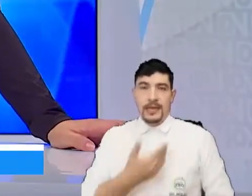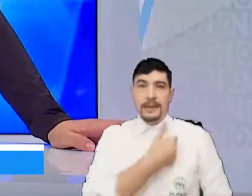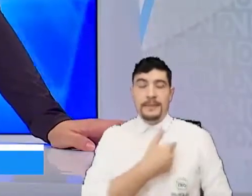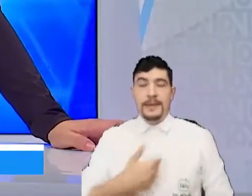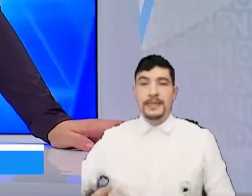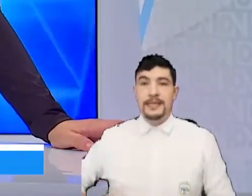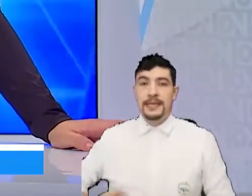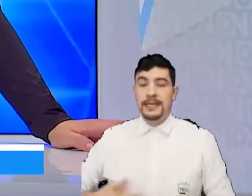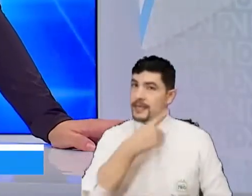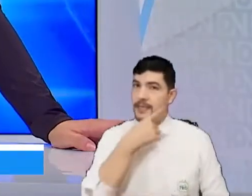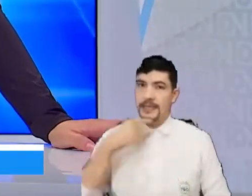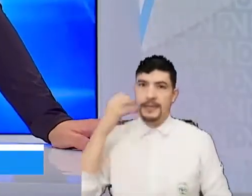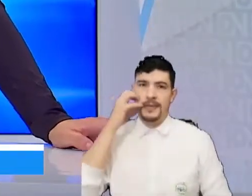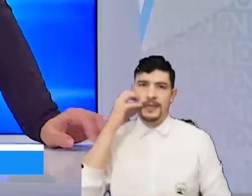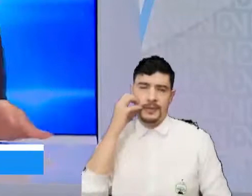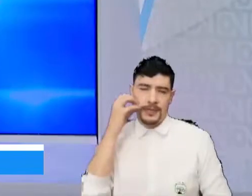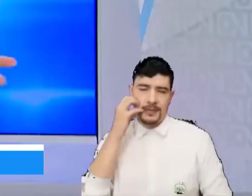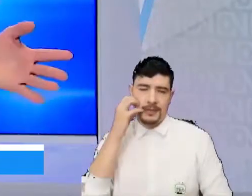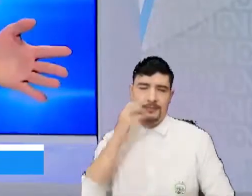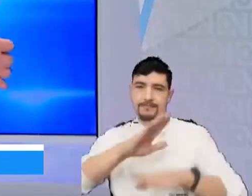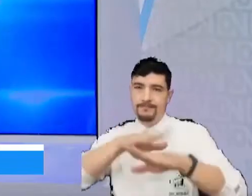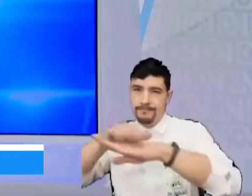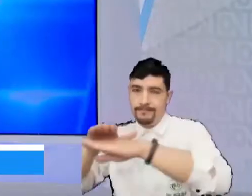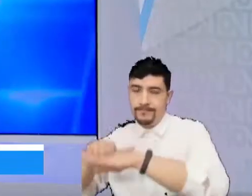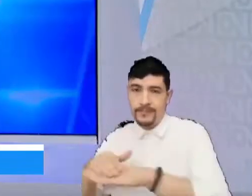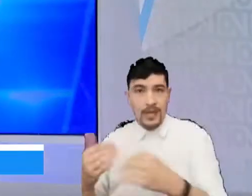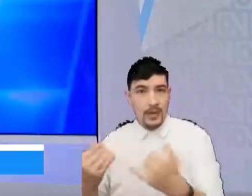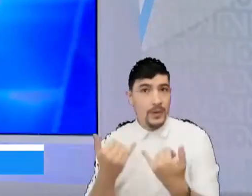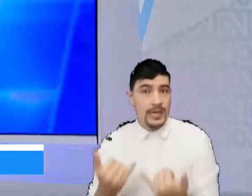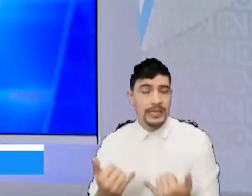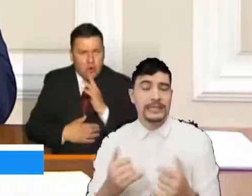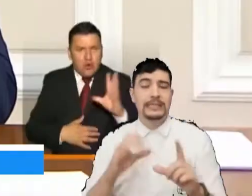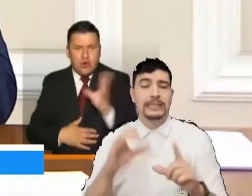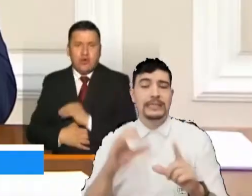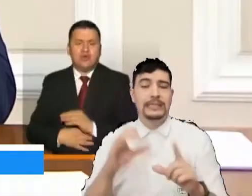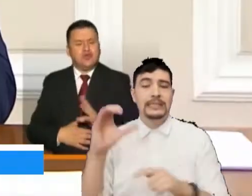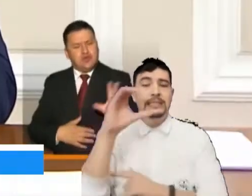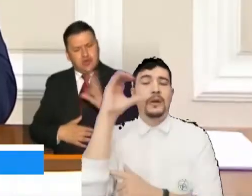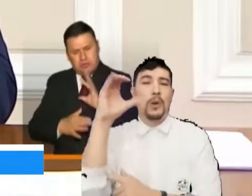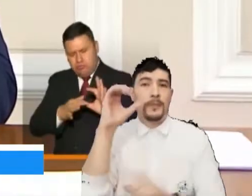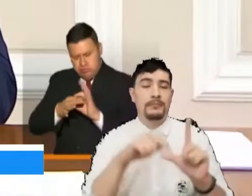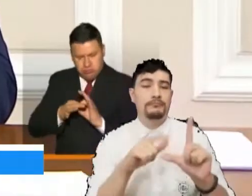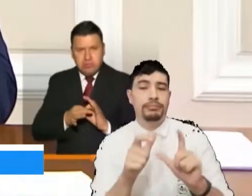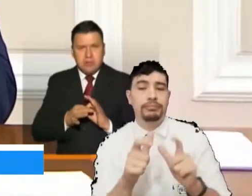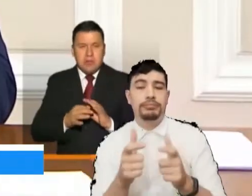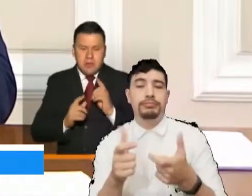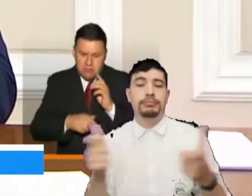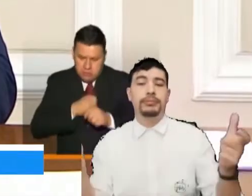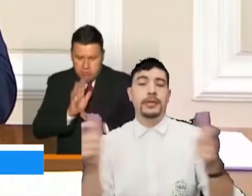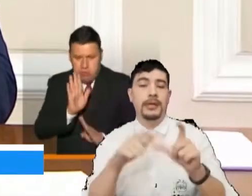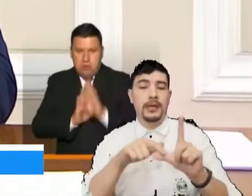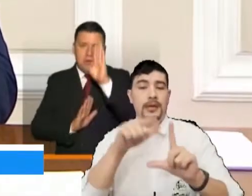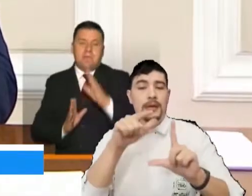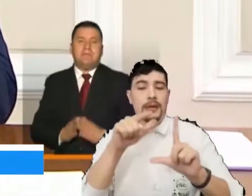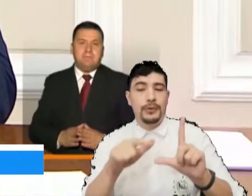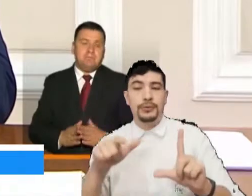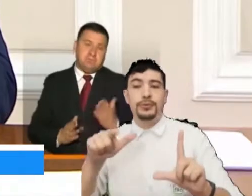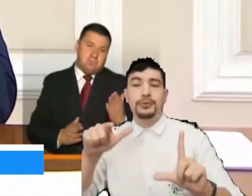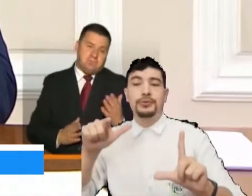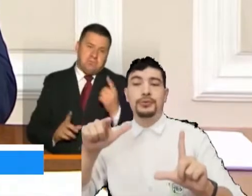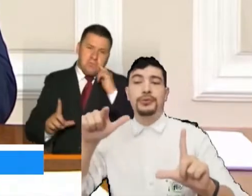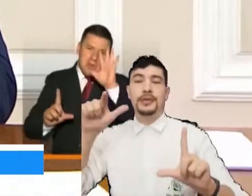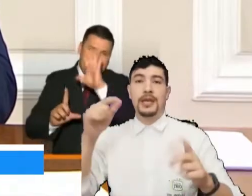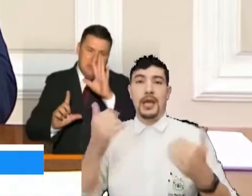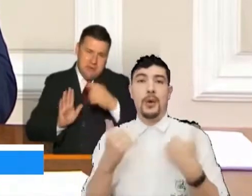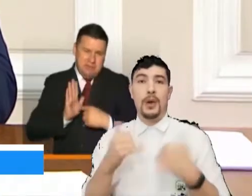a los colombianos, advirtiendo que no es momento para estar relajados. Todos en equipo saldremos adelante. Por eso el